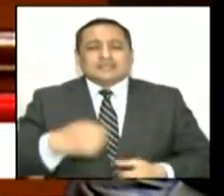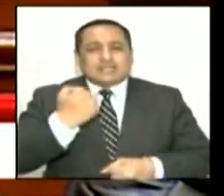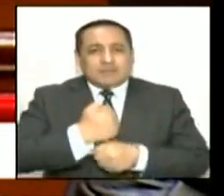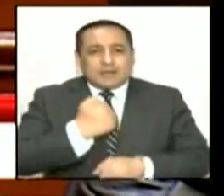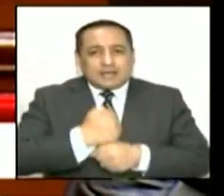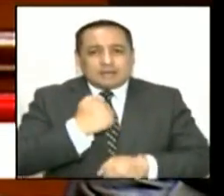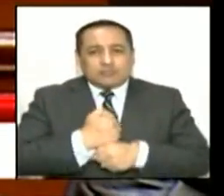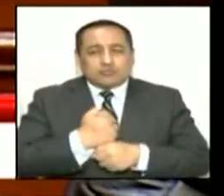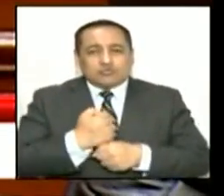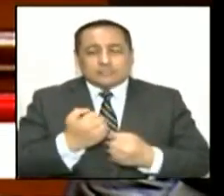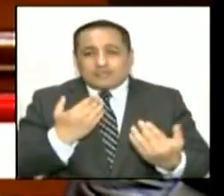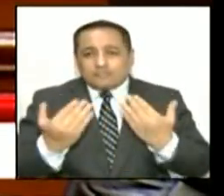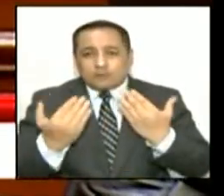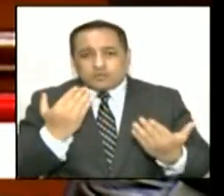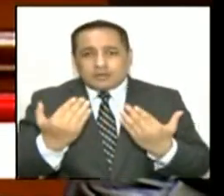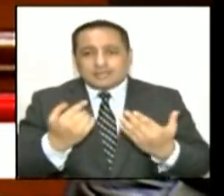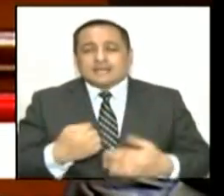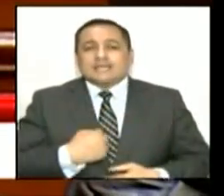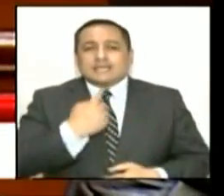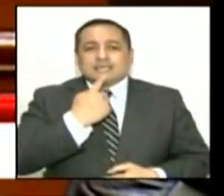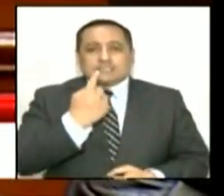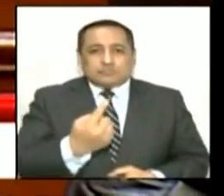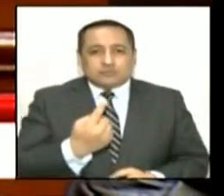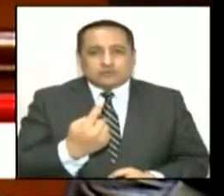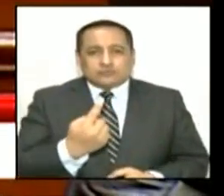Actuaremos de la manera que decimos.